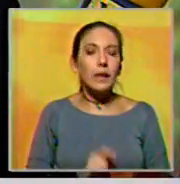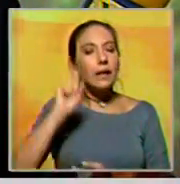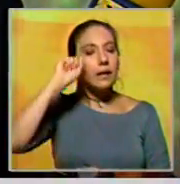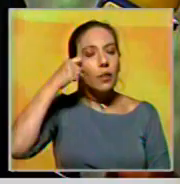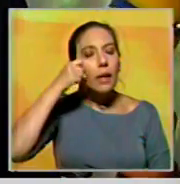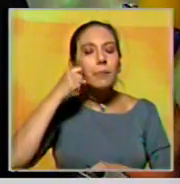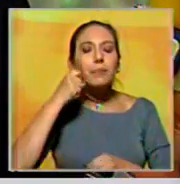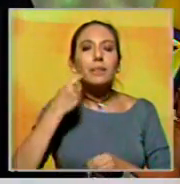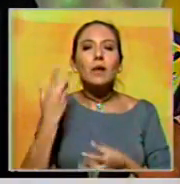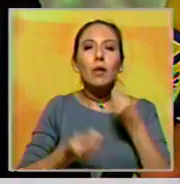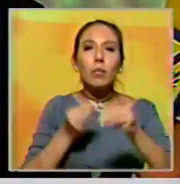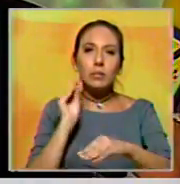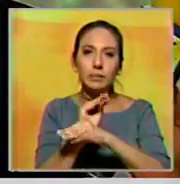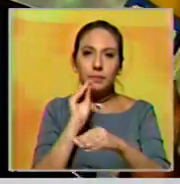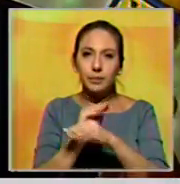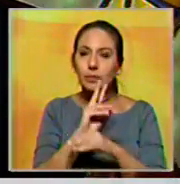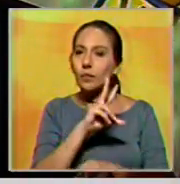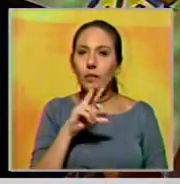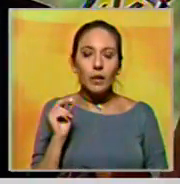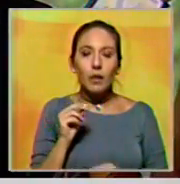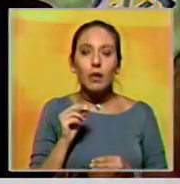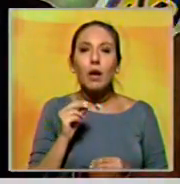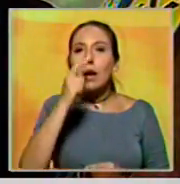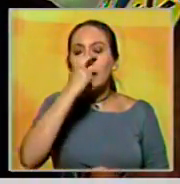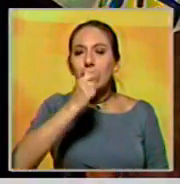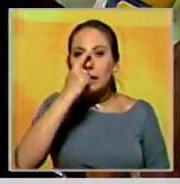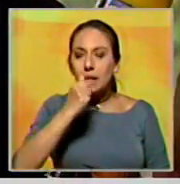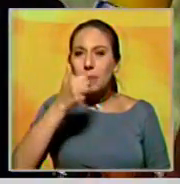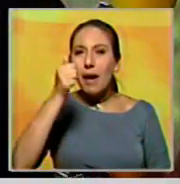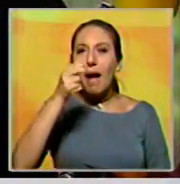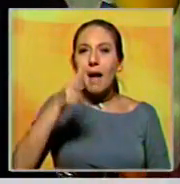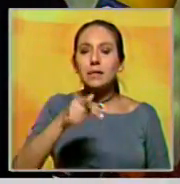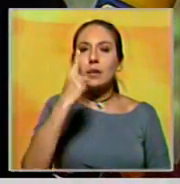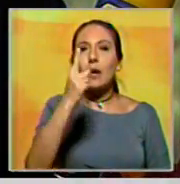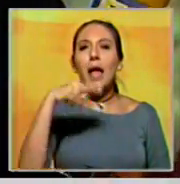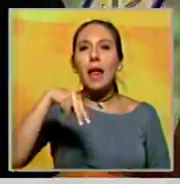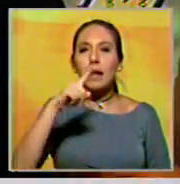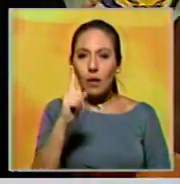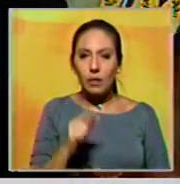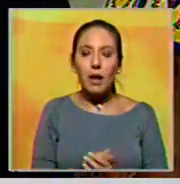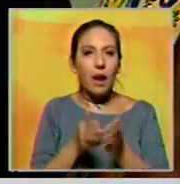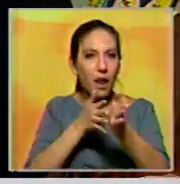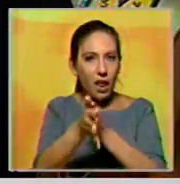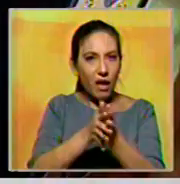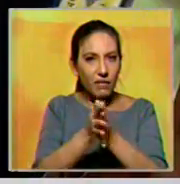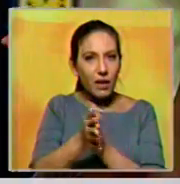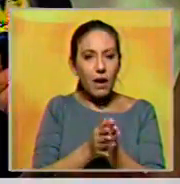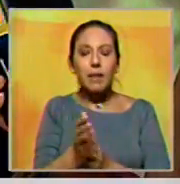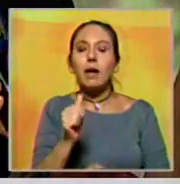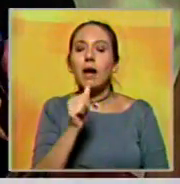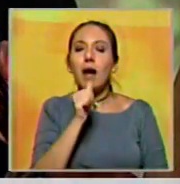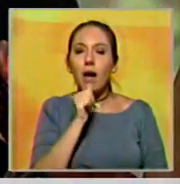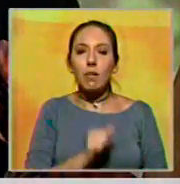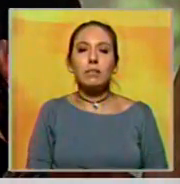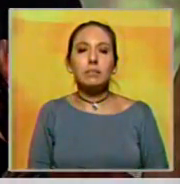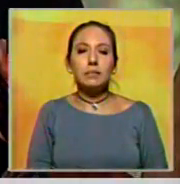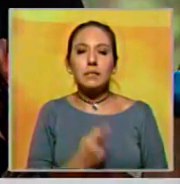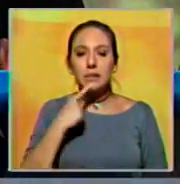prevención para no contagiarse del virus H1N1. Es muy importante recordar, lavarse las manos es fundamental.